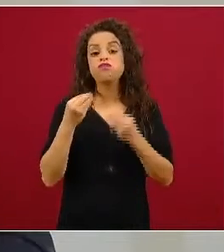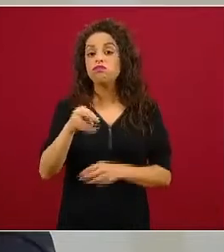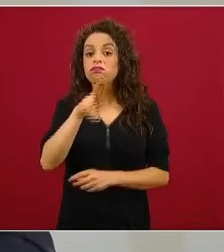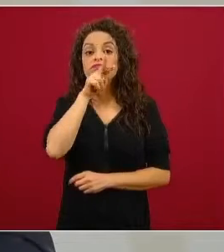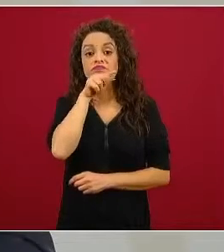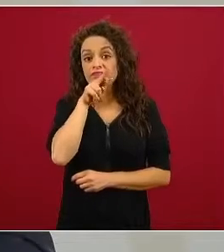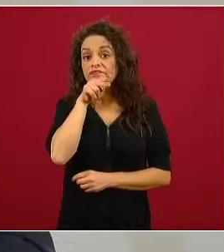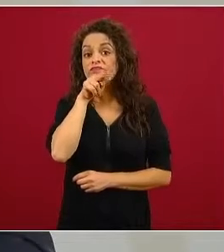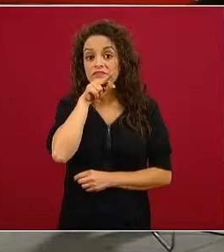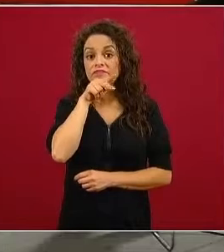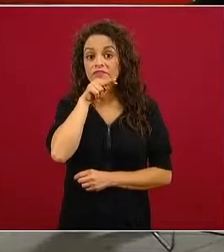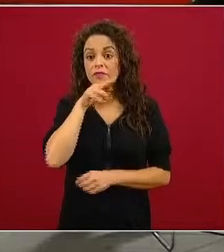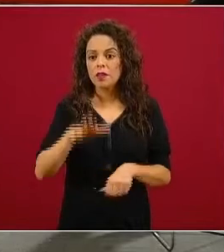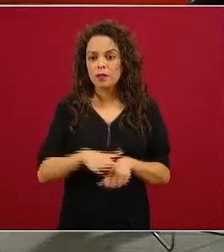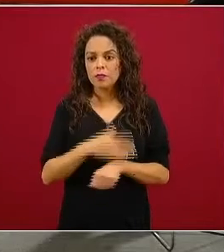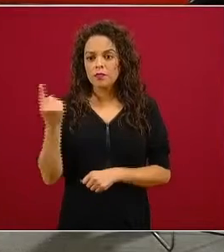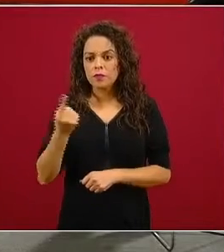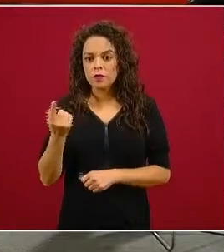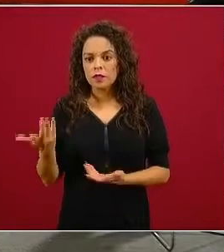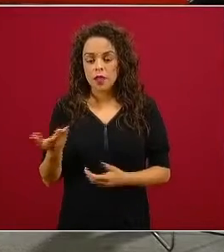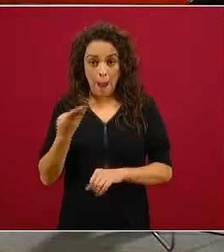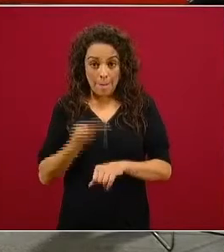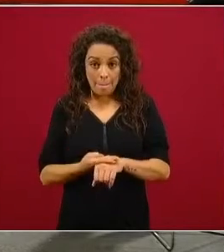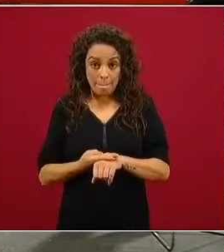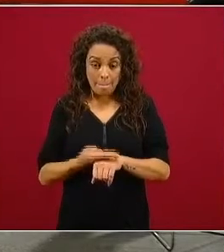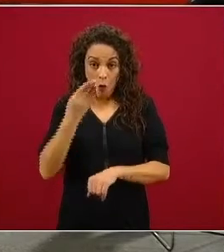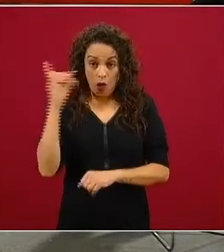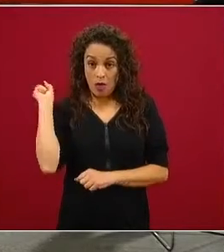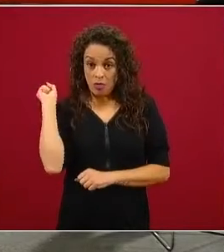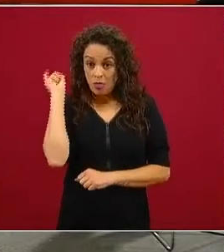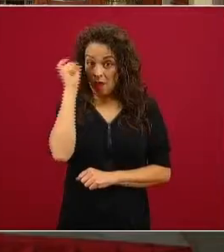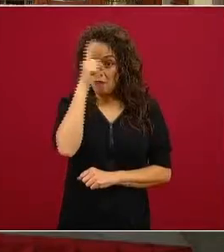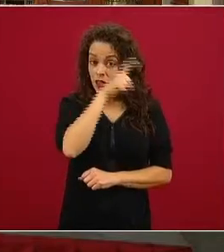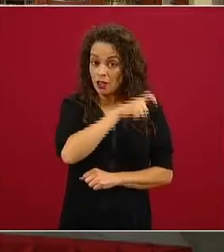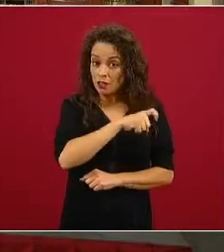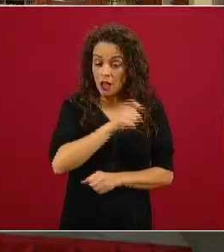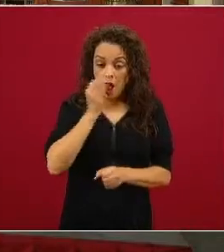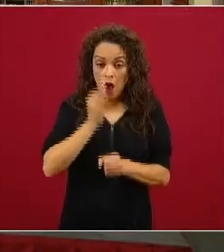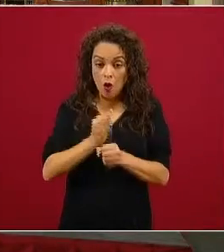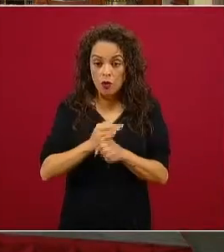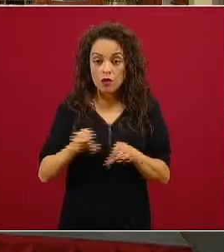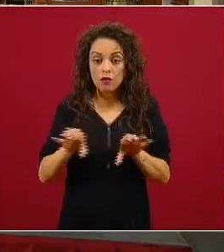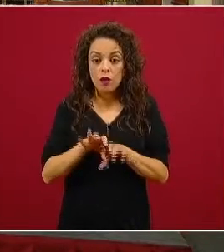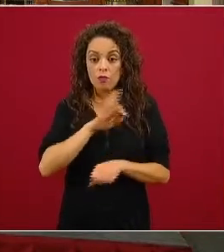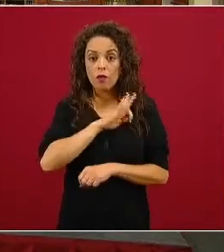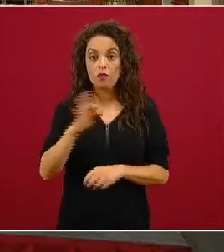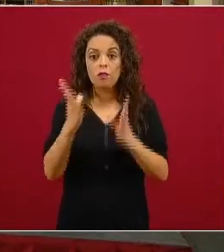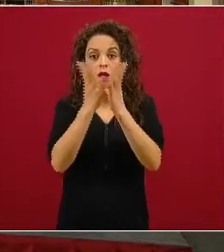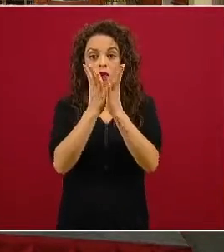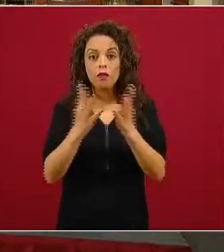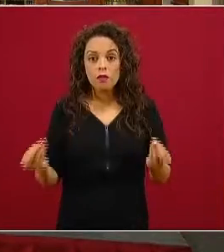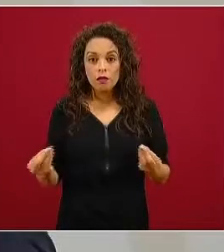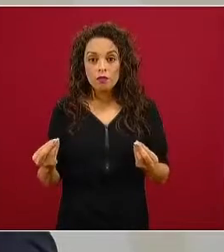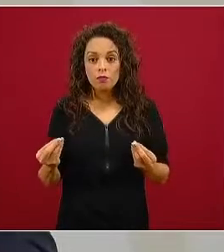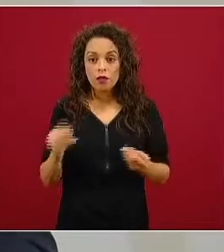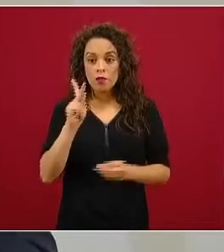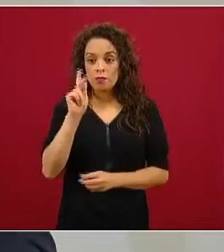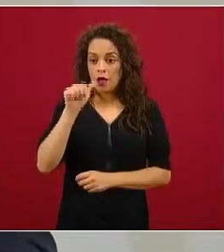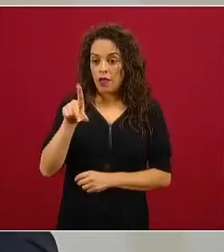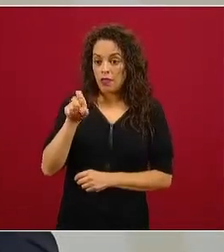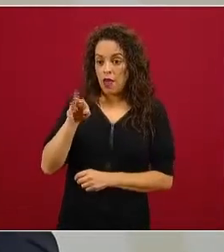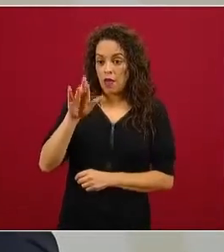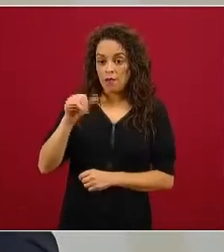cierta desconfianza, un cierto, digamos, o hasta abierta hostilidad con relación